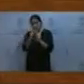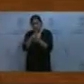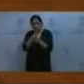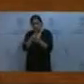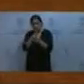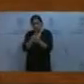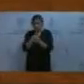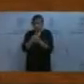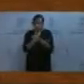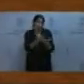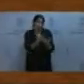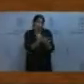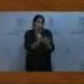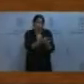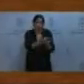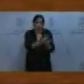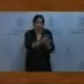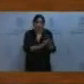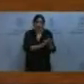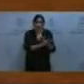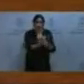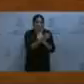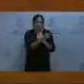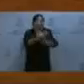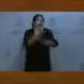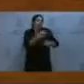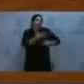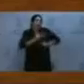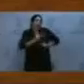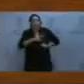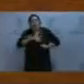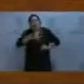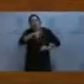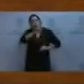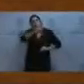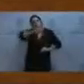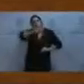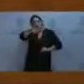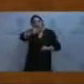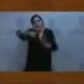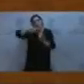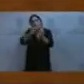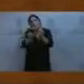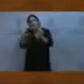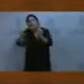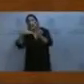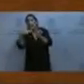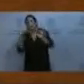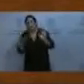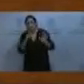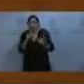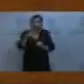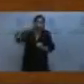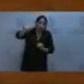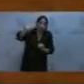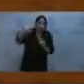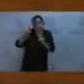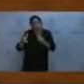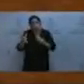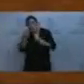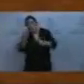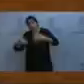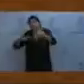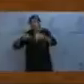puede adelantar, porque igual nos encontramos ahí que además de los 41.000, pues tenemos otros, tantos en aviones, hoteles,